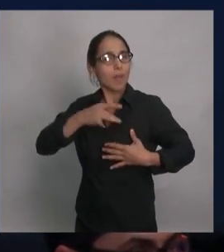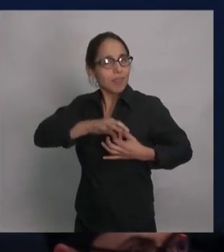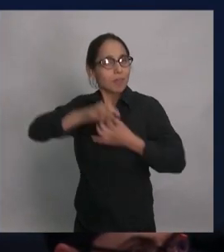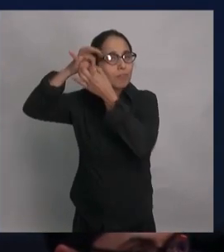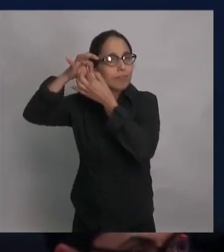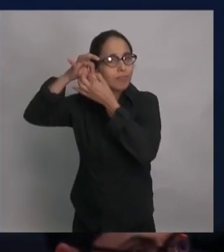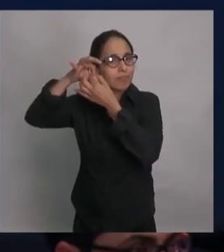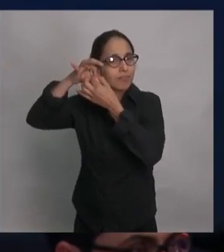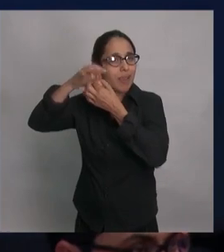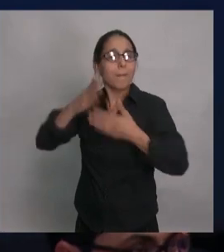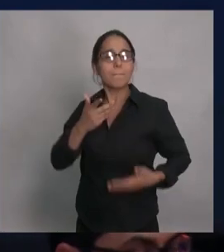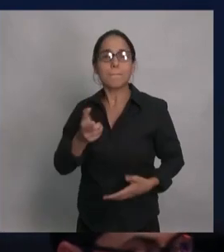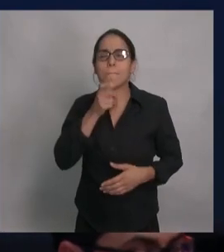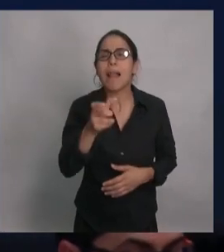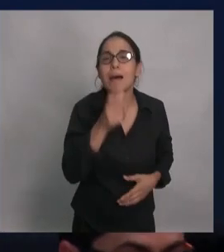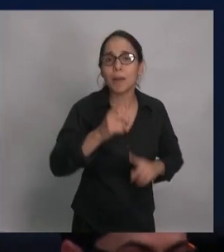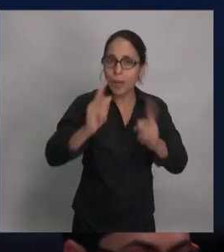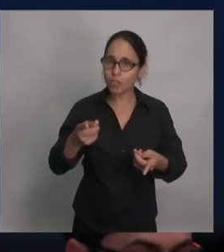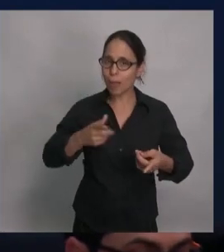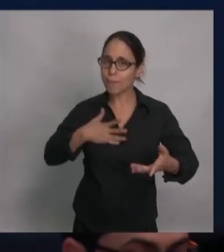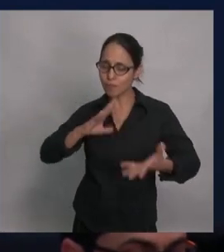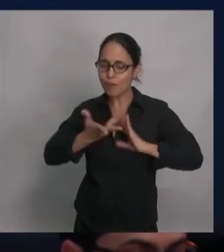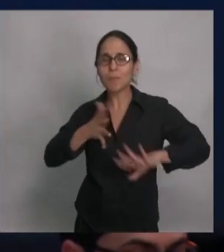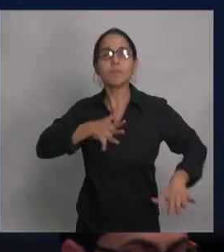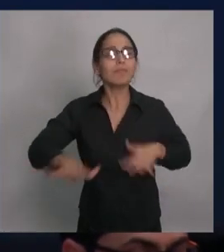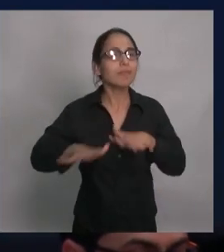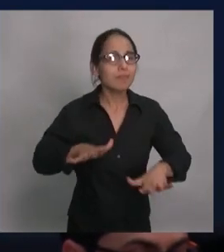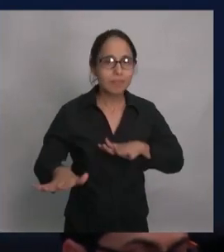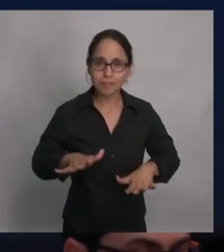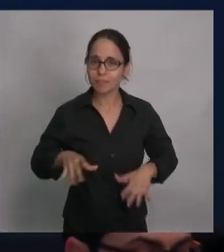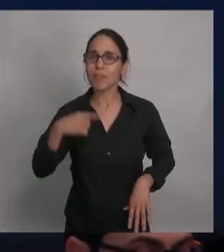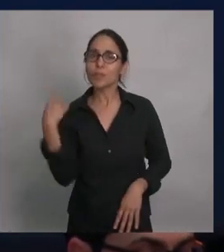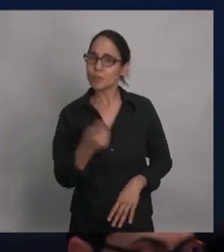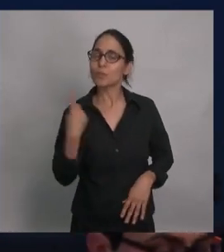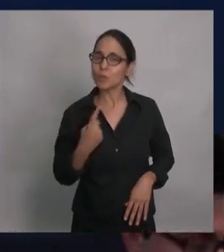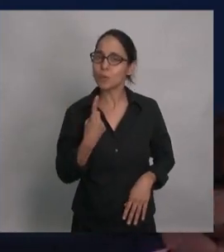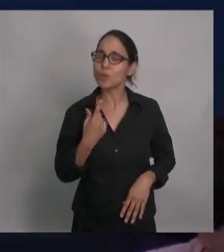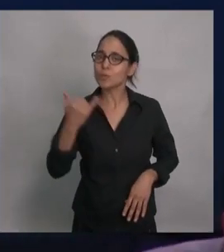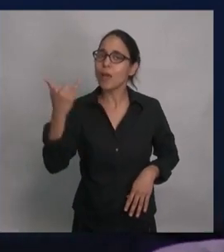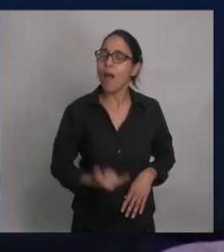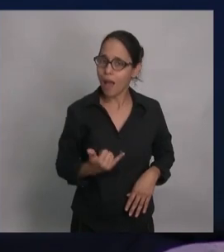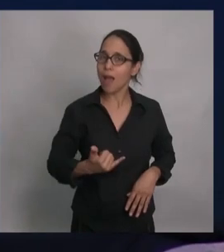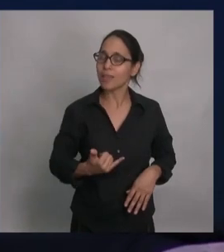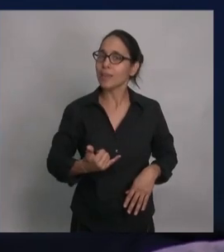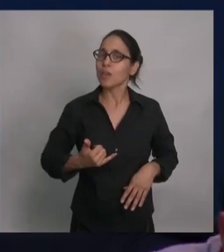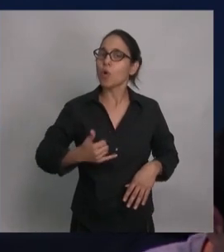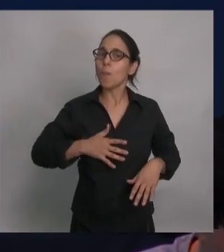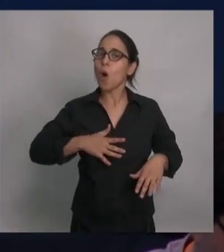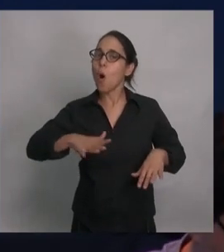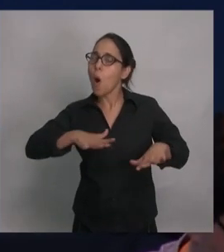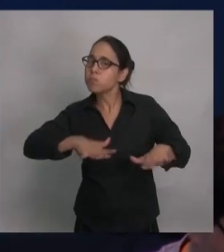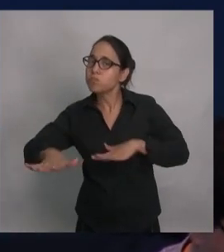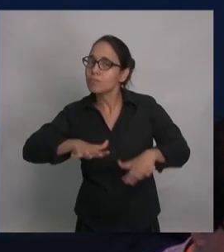con las palabras y los gestos, pero también con la forma. Tenemos un fondo, pero también tenemos que buscar una